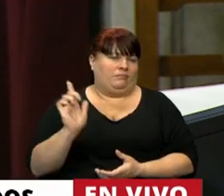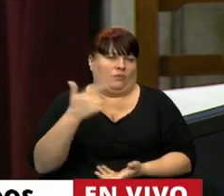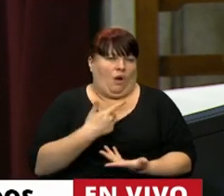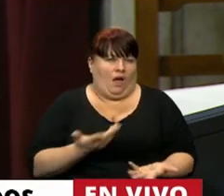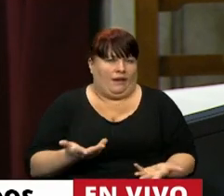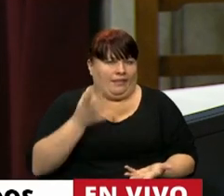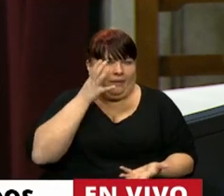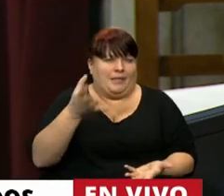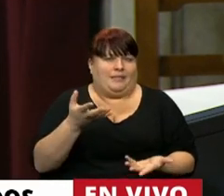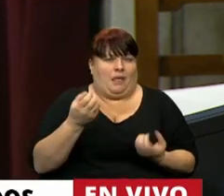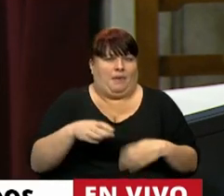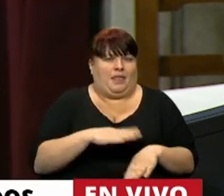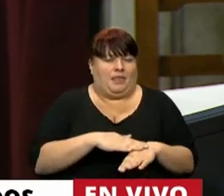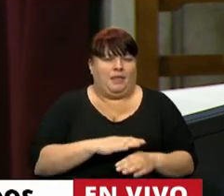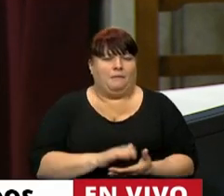increíble.